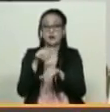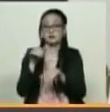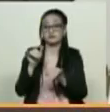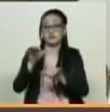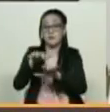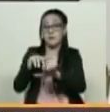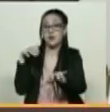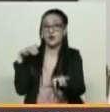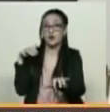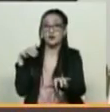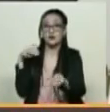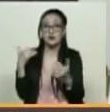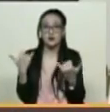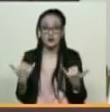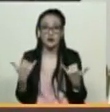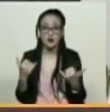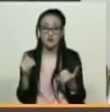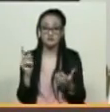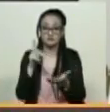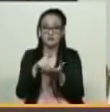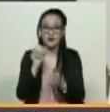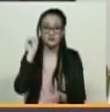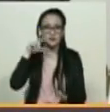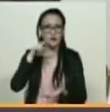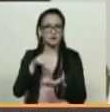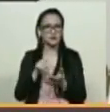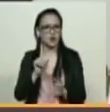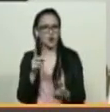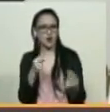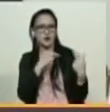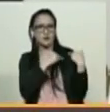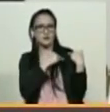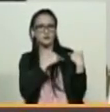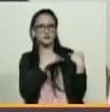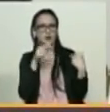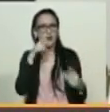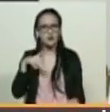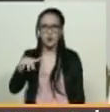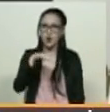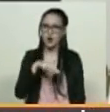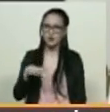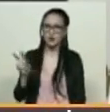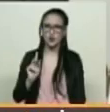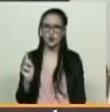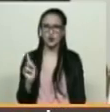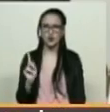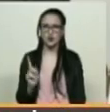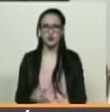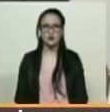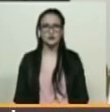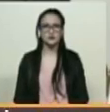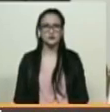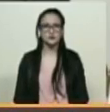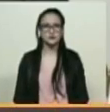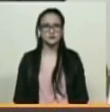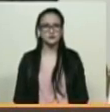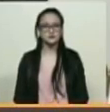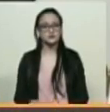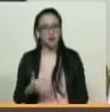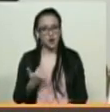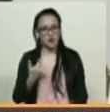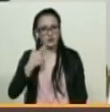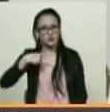está allí en esa Asamblea Nacional. Eso no es responsabilidad del pueblo de Venezuela. Ahora bien, nosotros